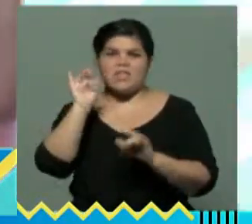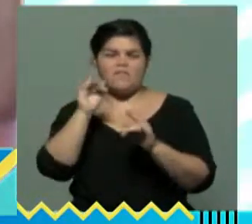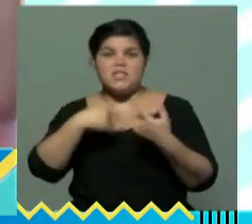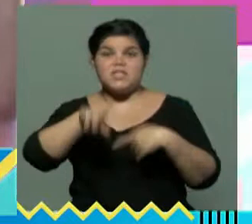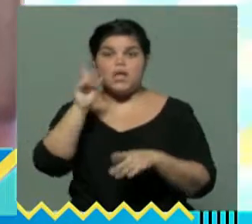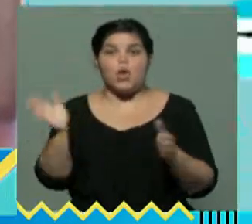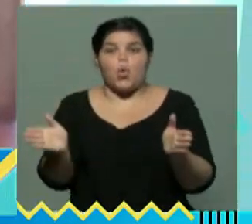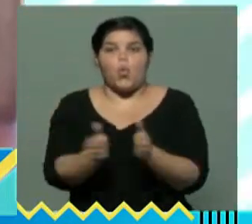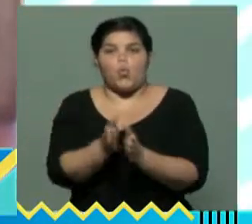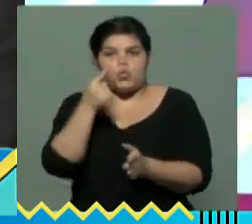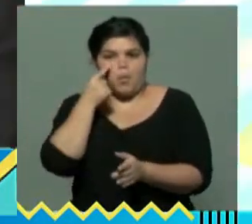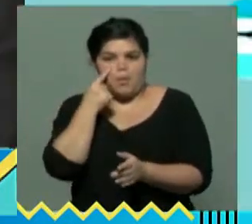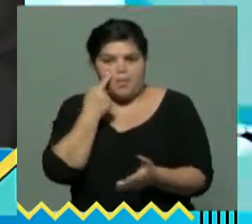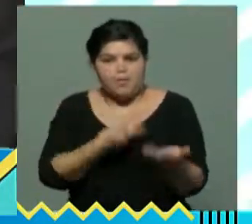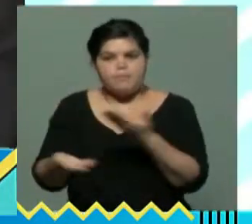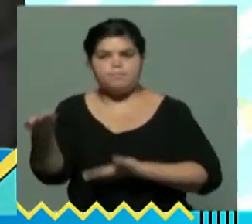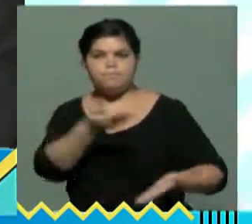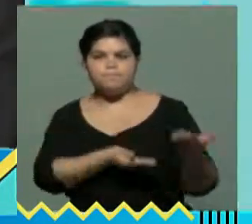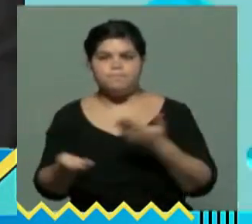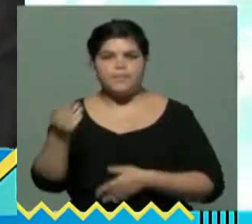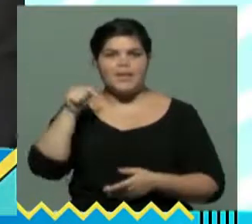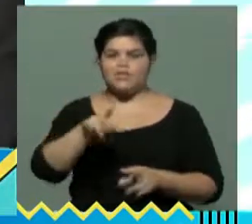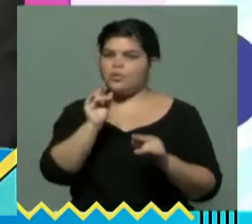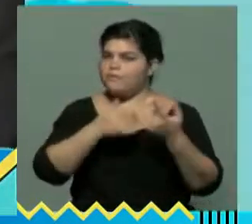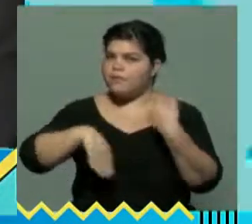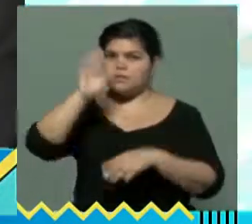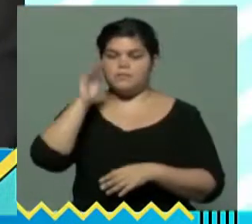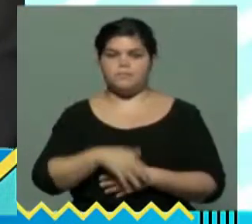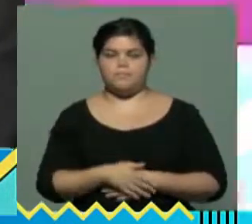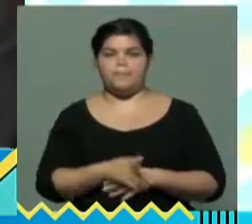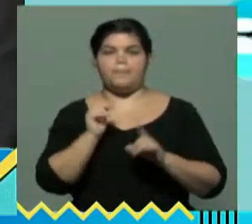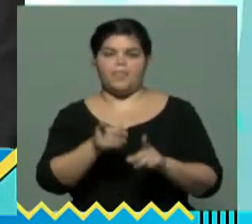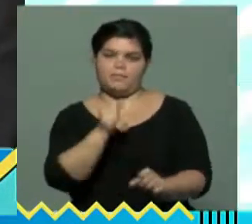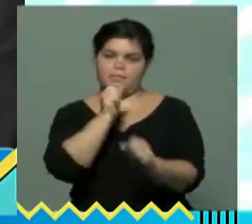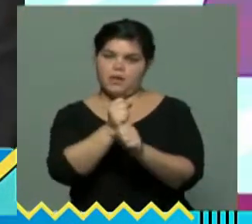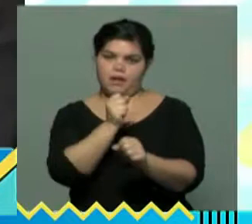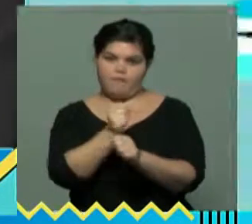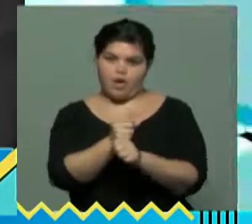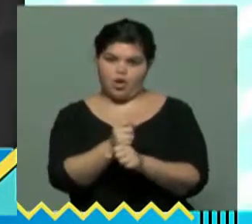Entonces, hoy en día lo que se valora muchísimo desde el punto de vista de un empleo, estamos hablando de un empleo